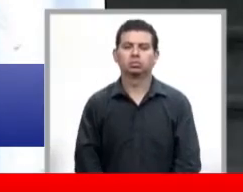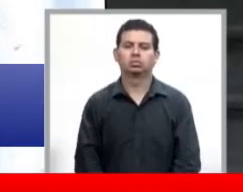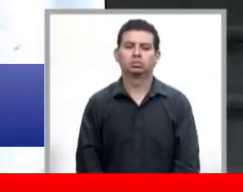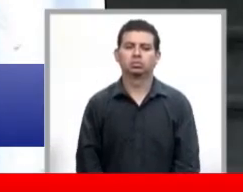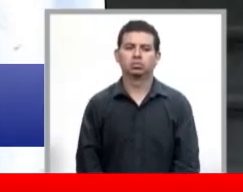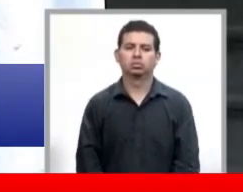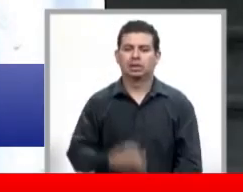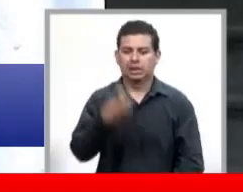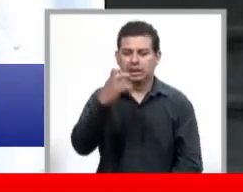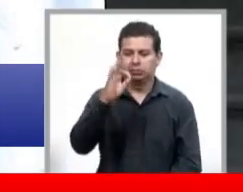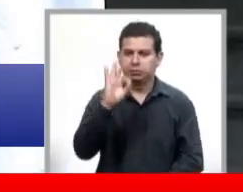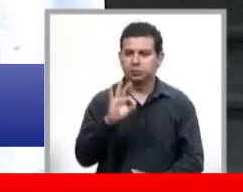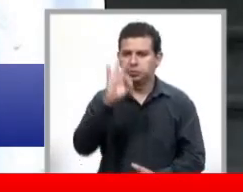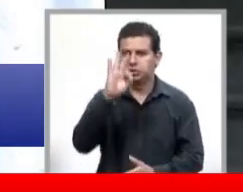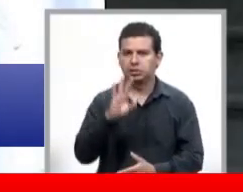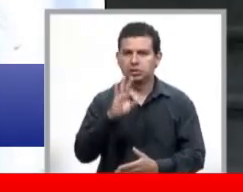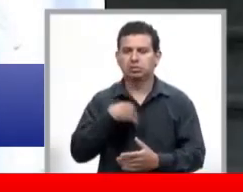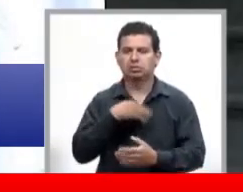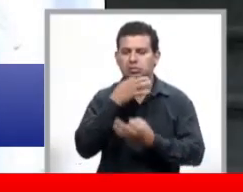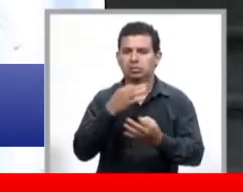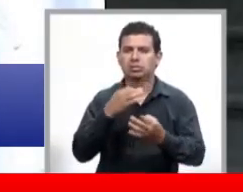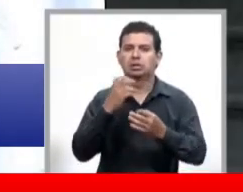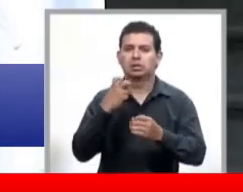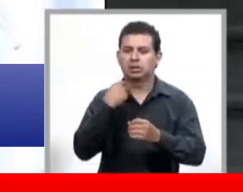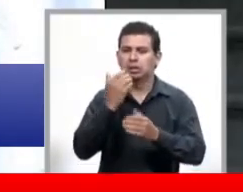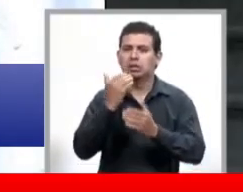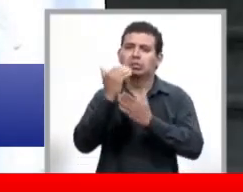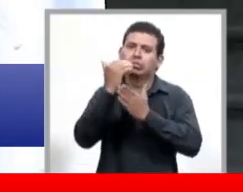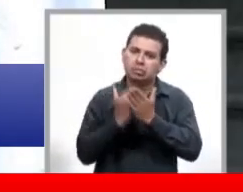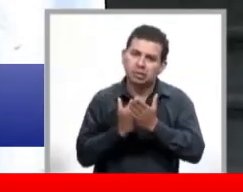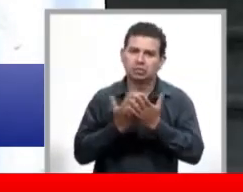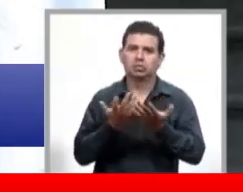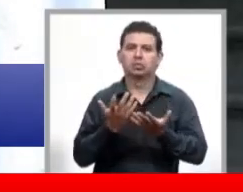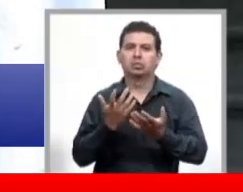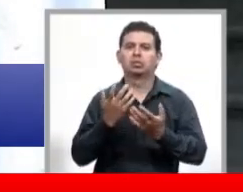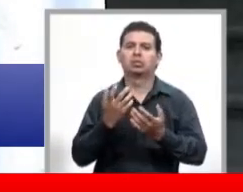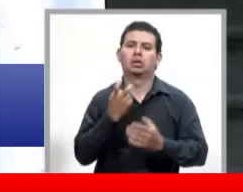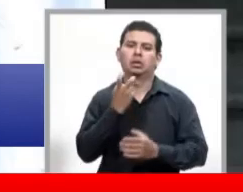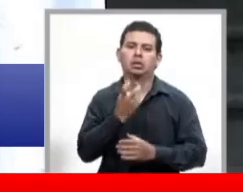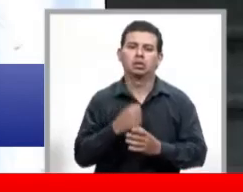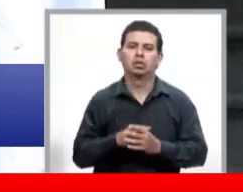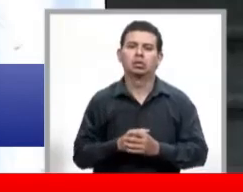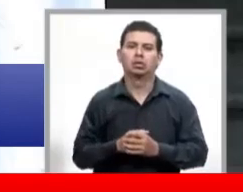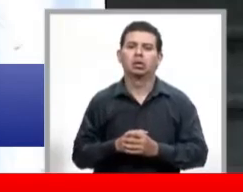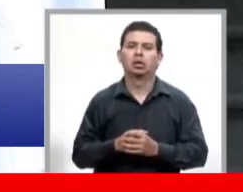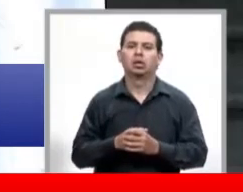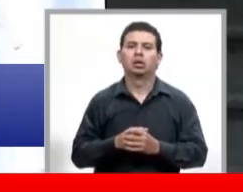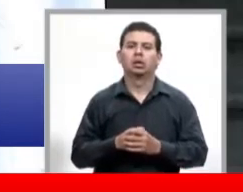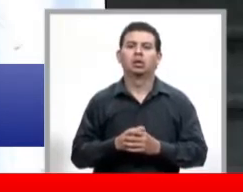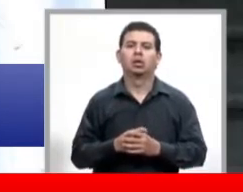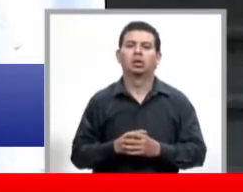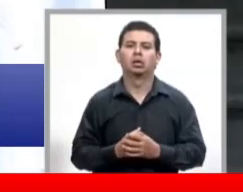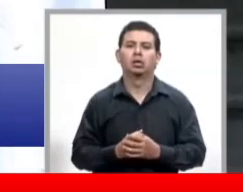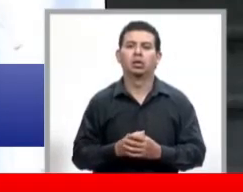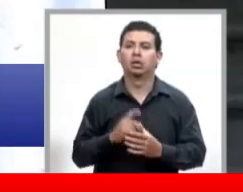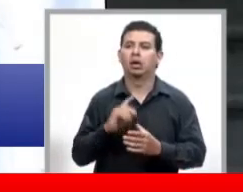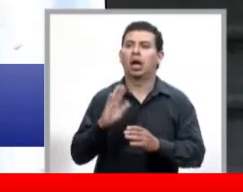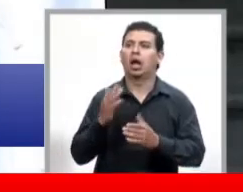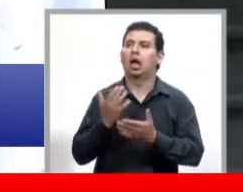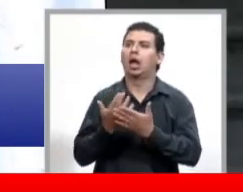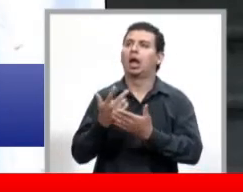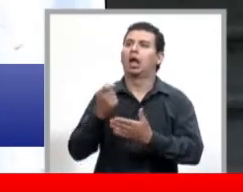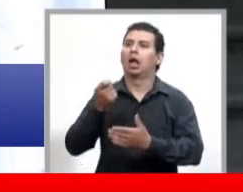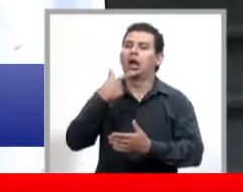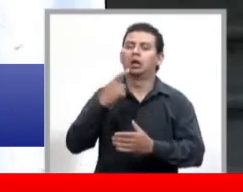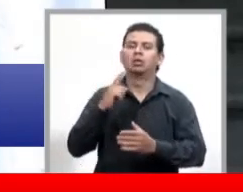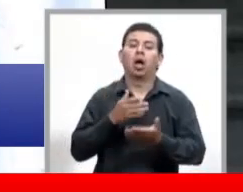estos son los porcentajes que tenemos. ¿Queremos reducirlos? Bueno, pues tendremos que esperar a que haya una medicina, y si no, la única